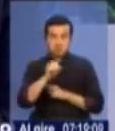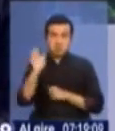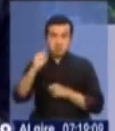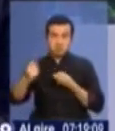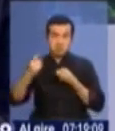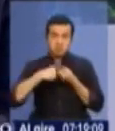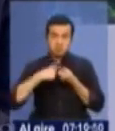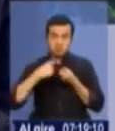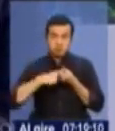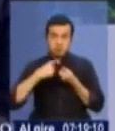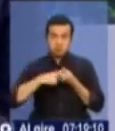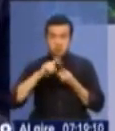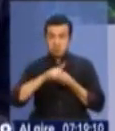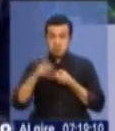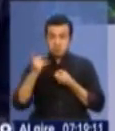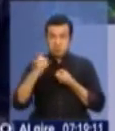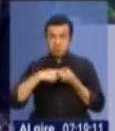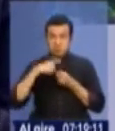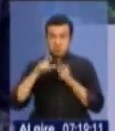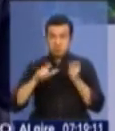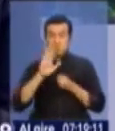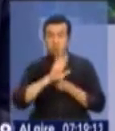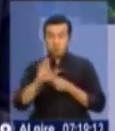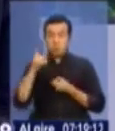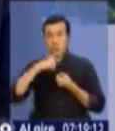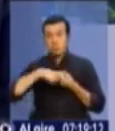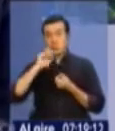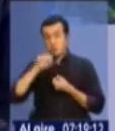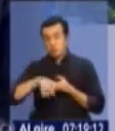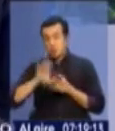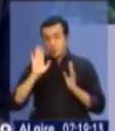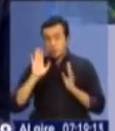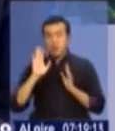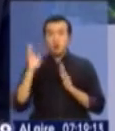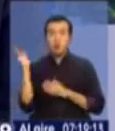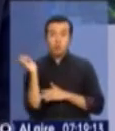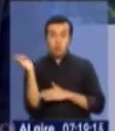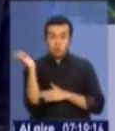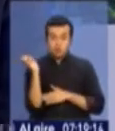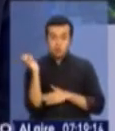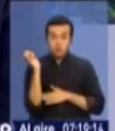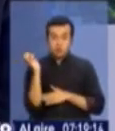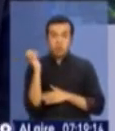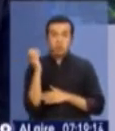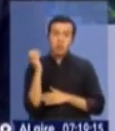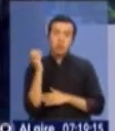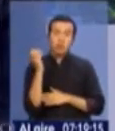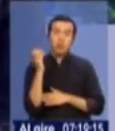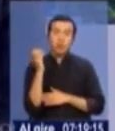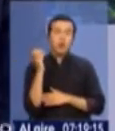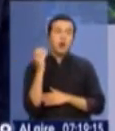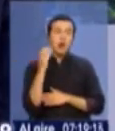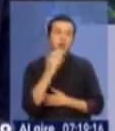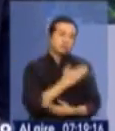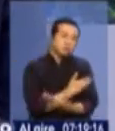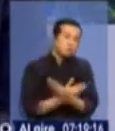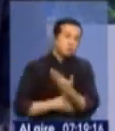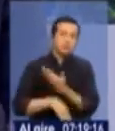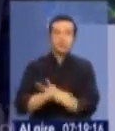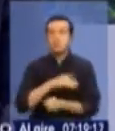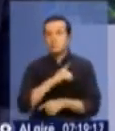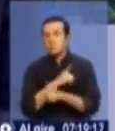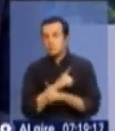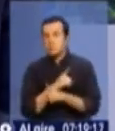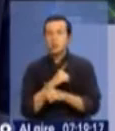las personas los artistas tenemos jubilación para por invalidez y vejez montepío cobertura para